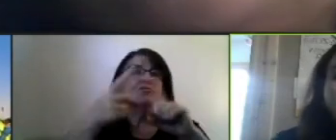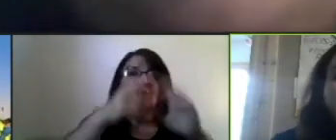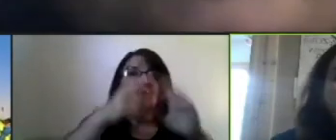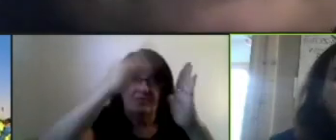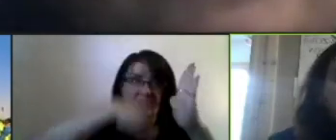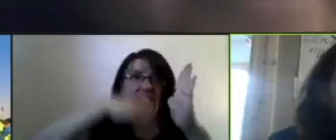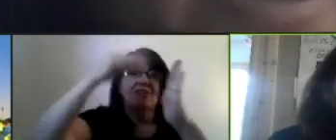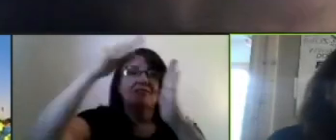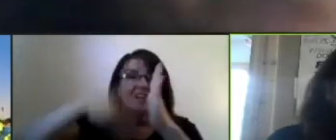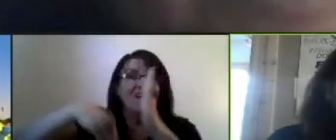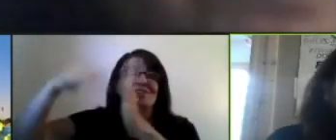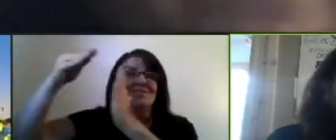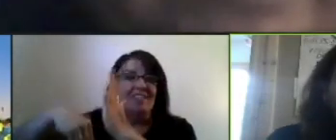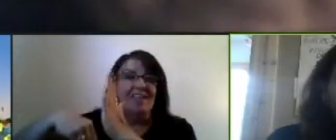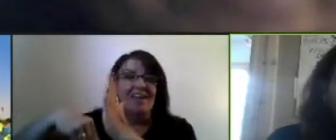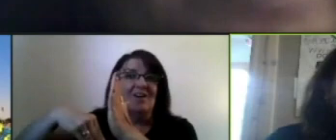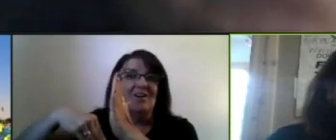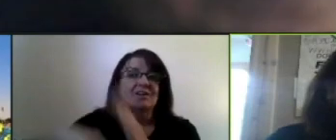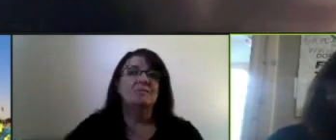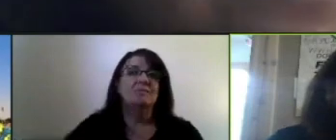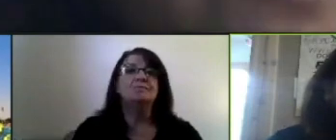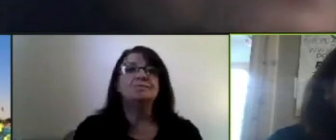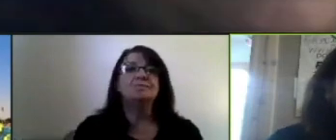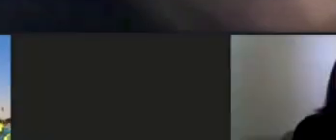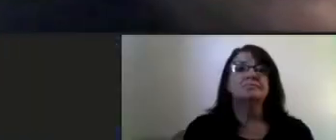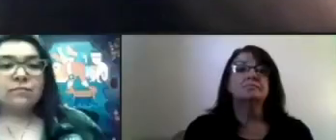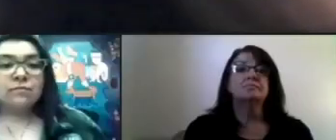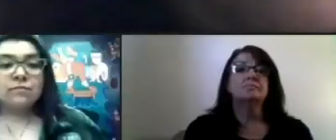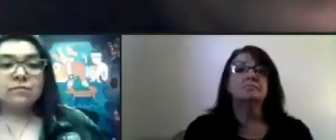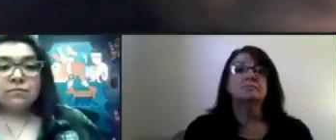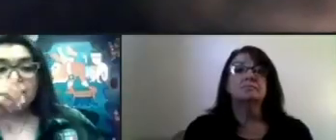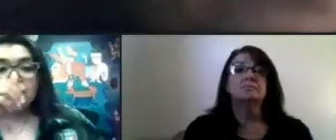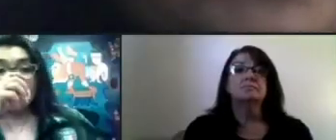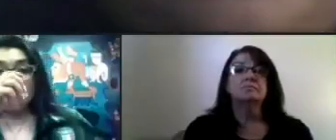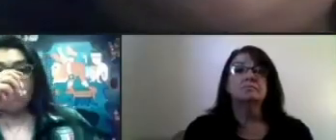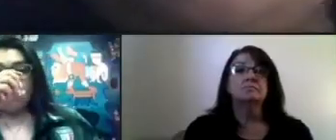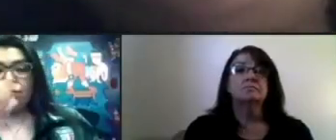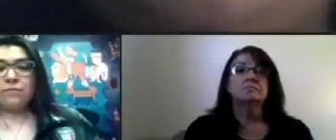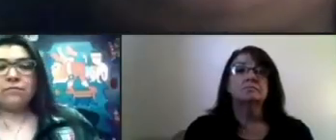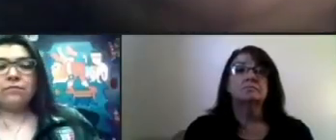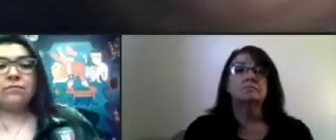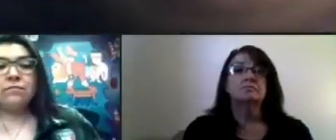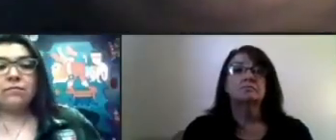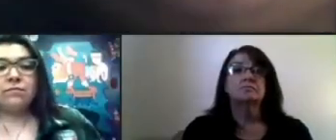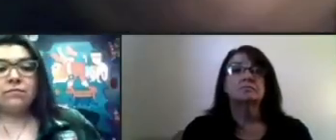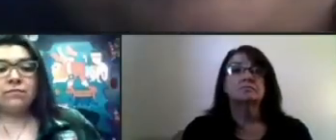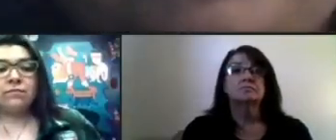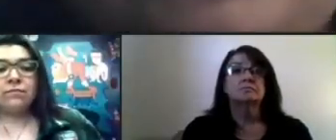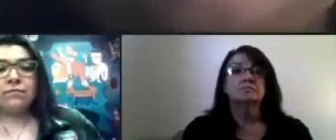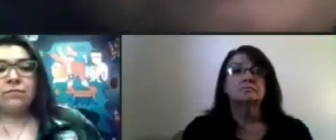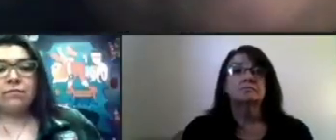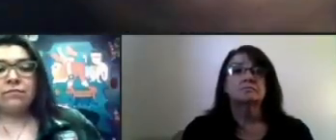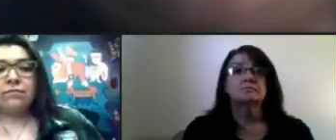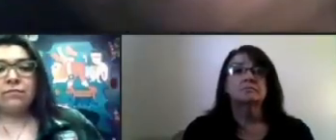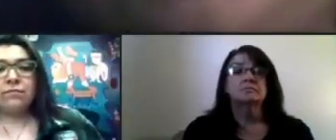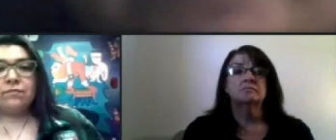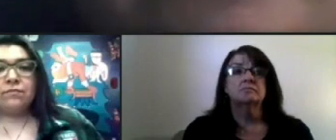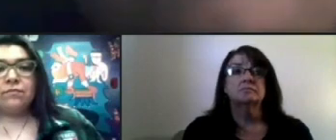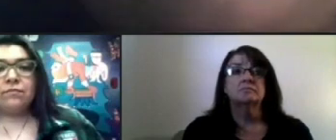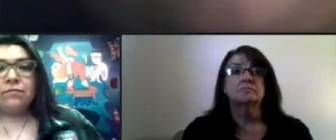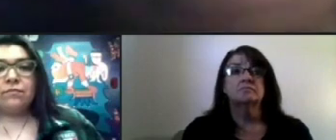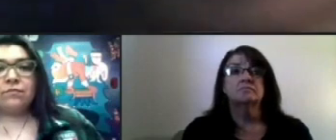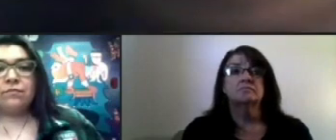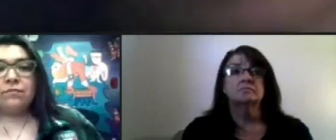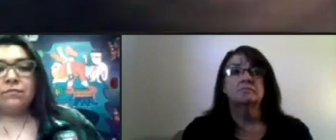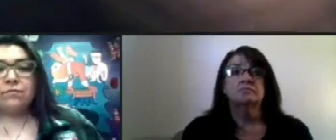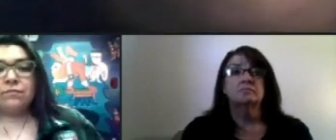census. Ahora ustedes pueden ayudarnos. Ustedes pueden preguntar a las familias, a sus